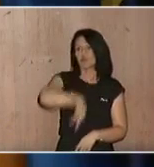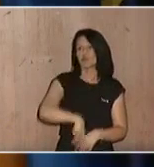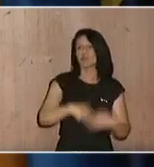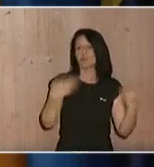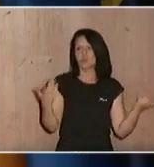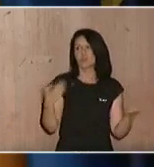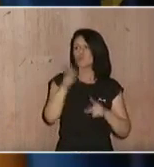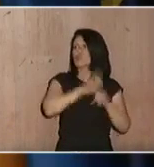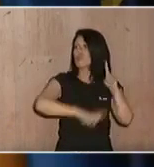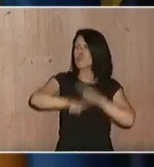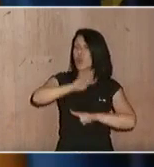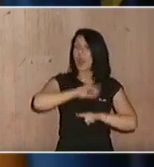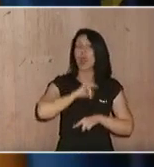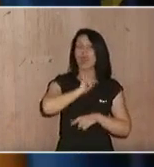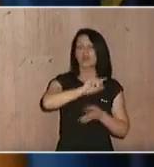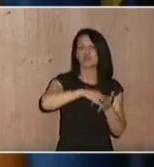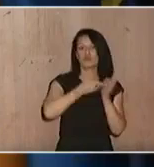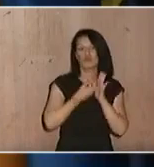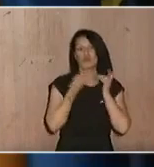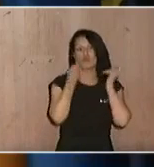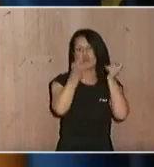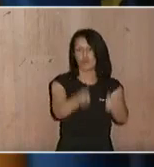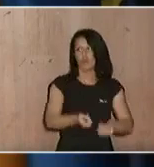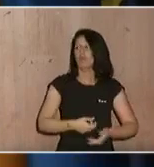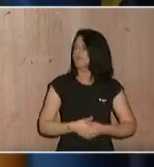de los problemas de los ciudadanos.